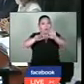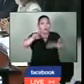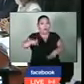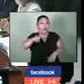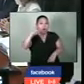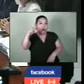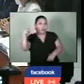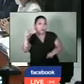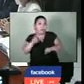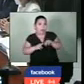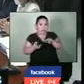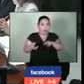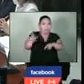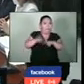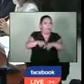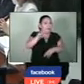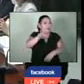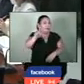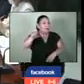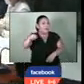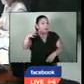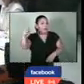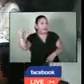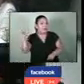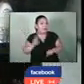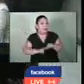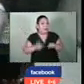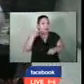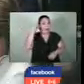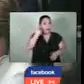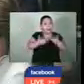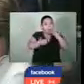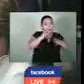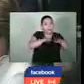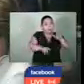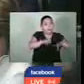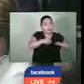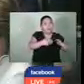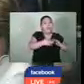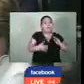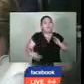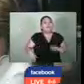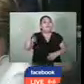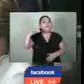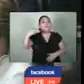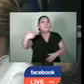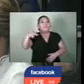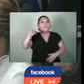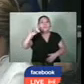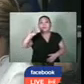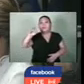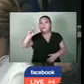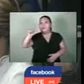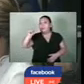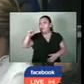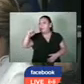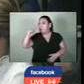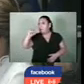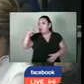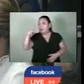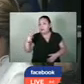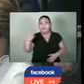haya aumentado a $11,000, como lo dijo el exsecretario privado de la presidencia, Elmer Charlet, cuando se hizo presente también a esta comisión